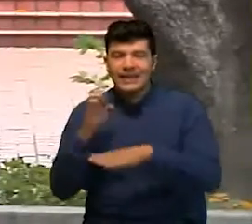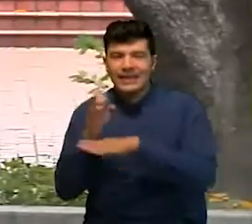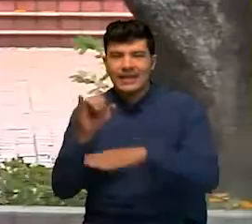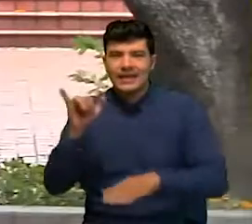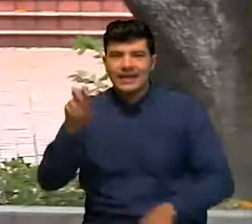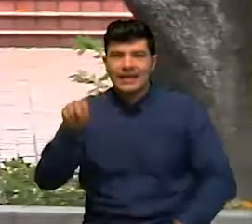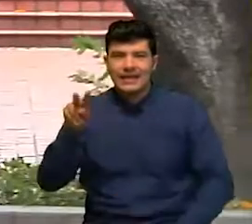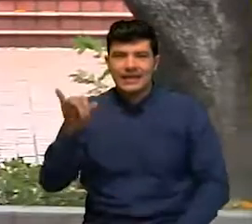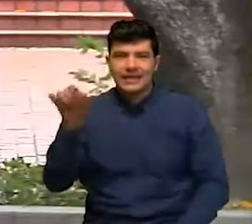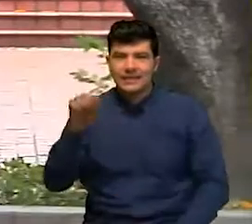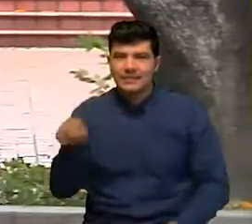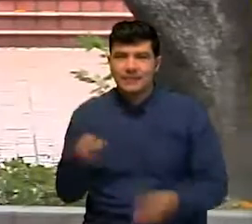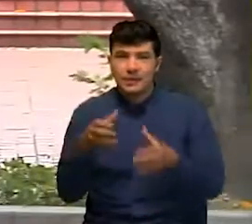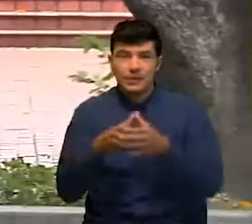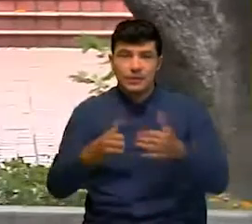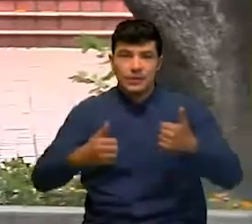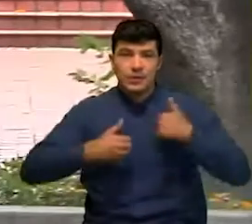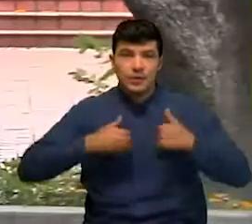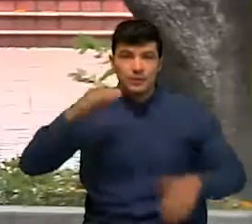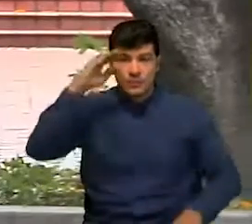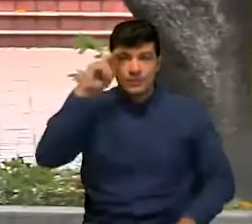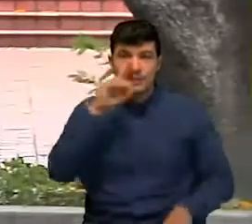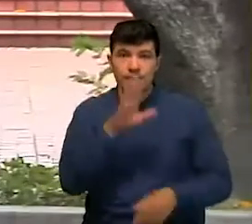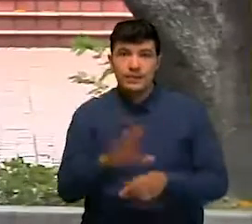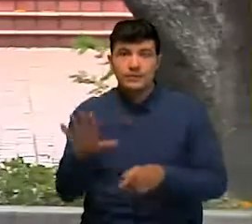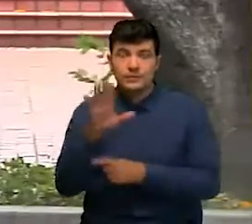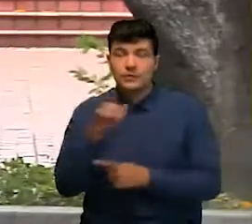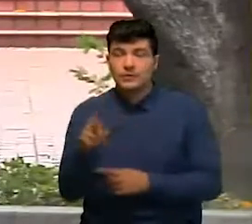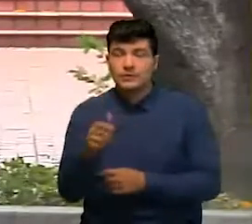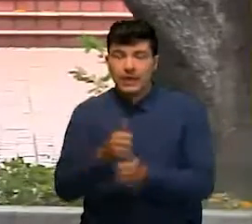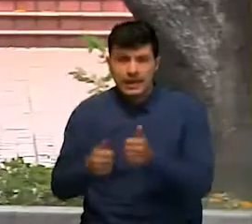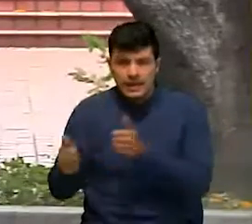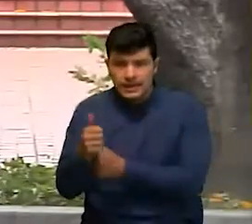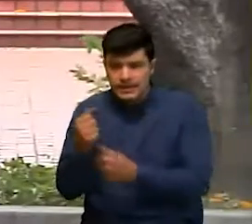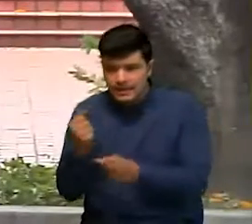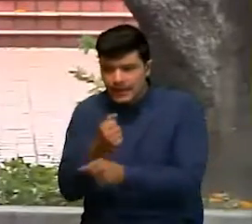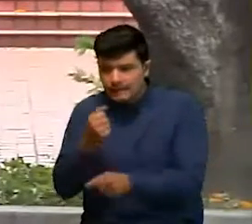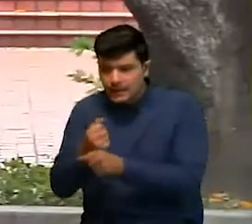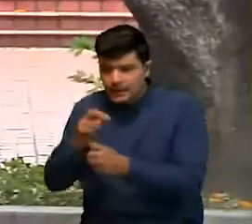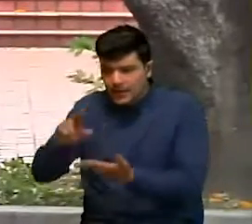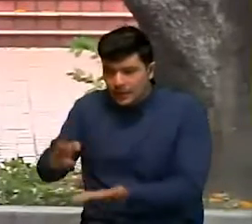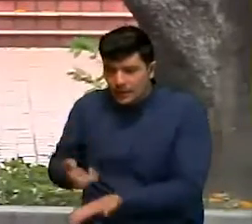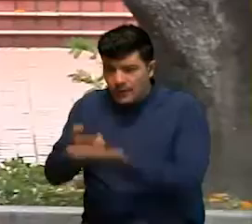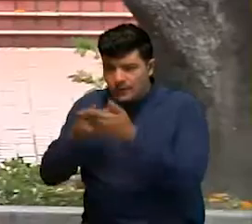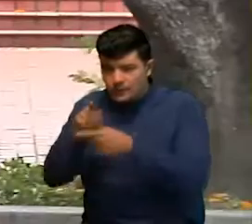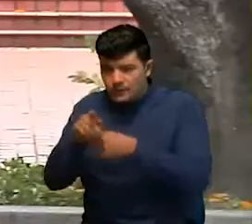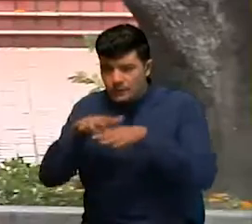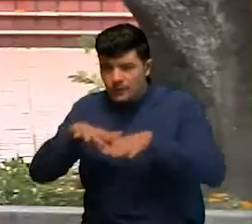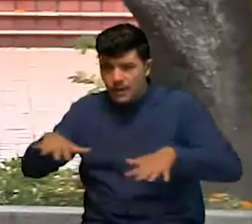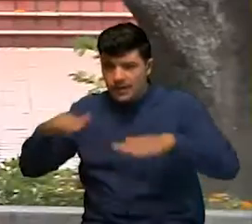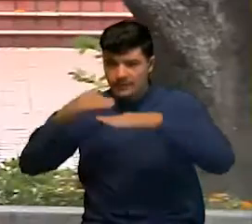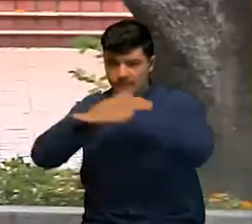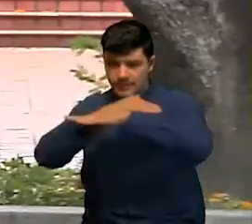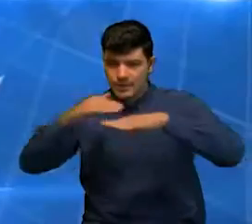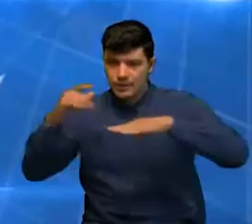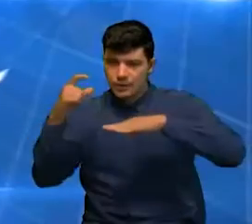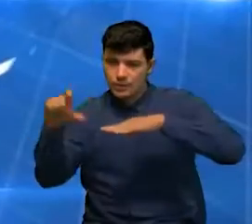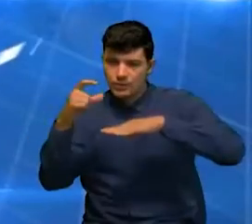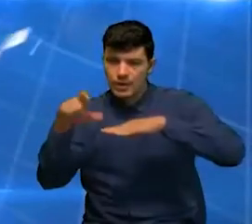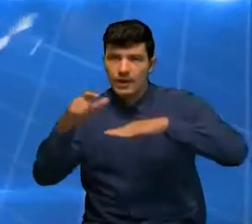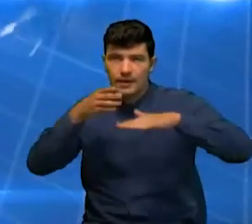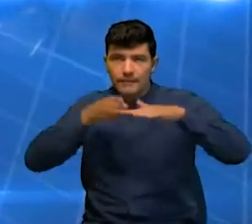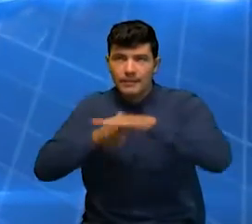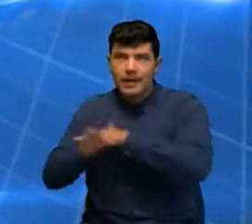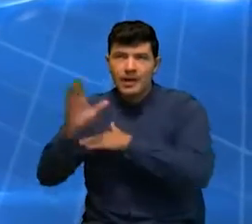fuerza pública, en donde se están adelantando los trabajos de recuperación en este tramo de la vía Cúcuta-Ocaña.